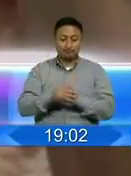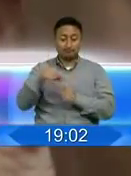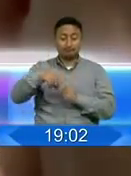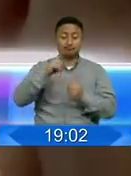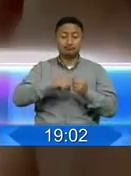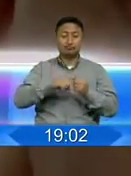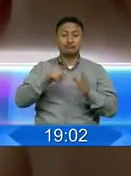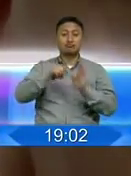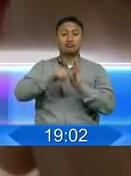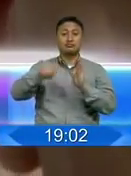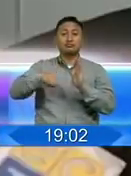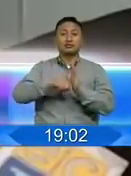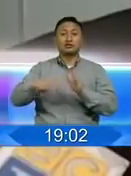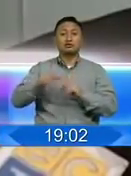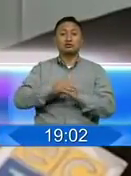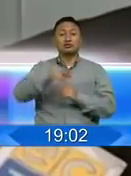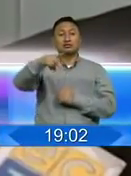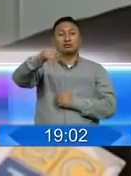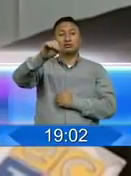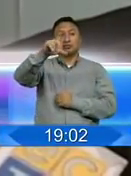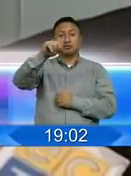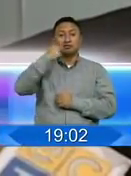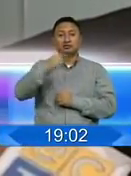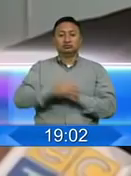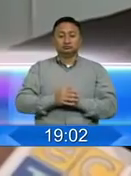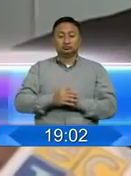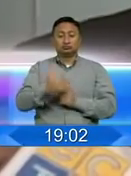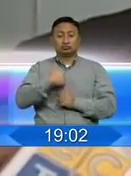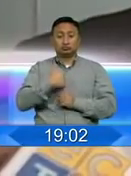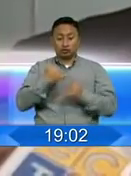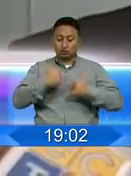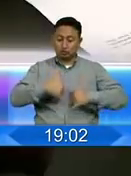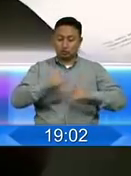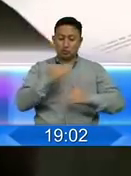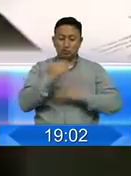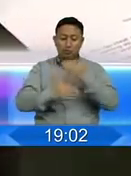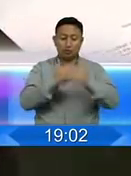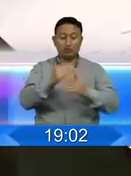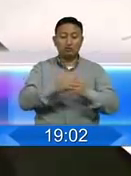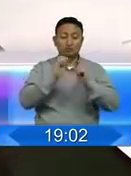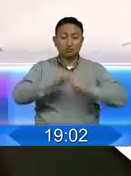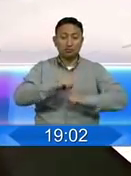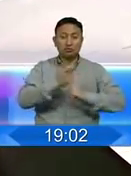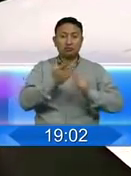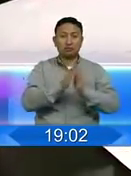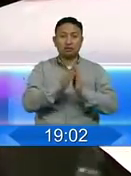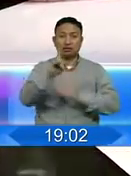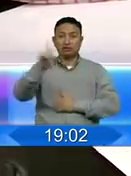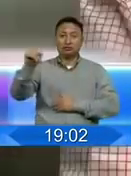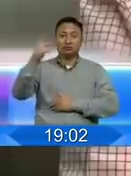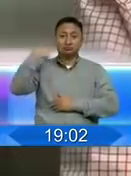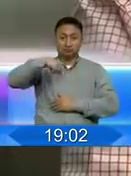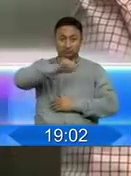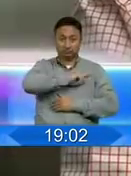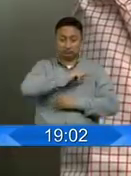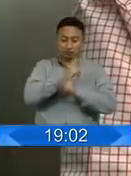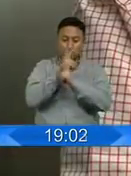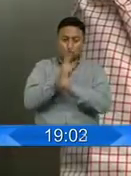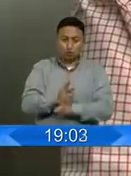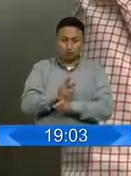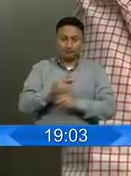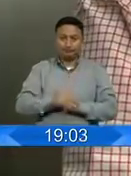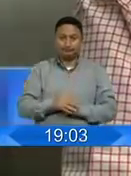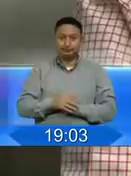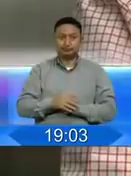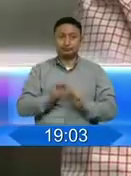el abogado defensor de Romero asegura que ellos continuarán con los procesos para solicitar el asilo en España. Que existe ya la